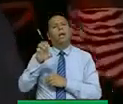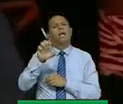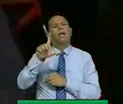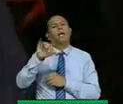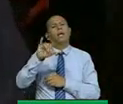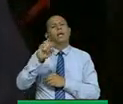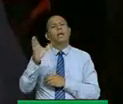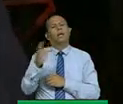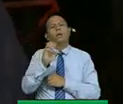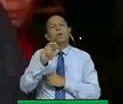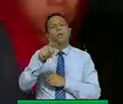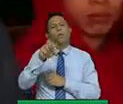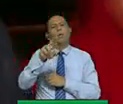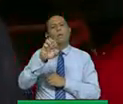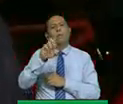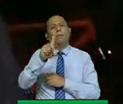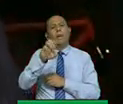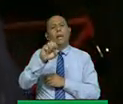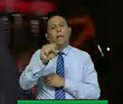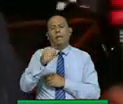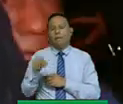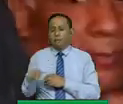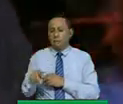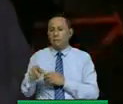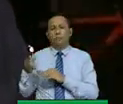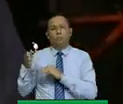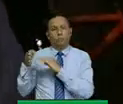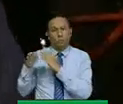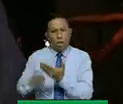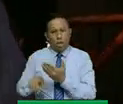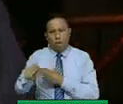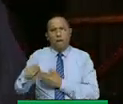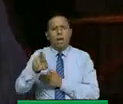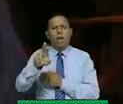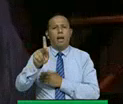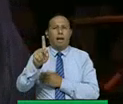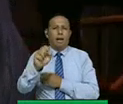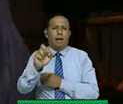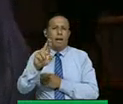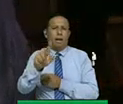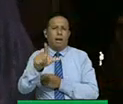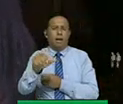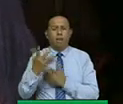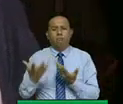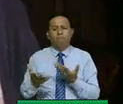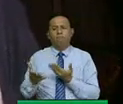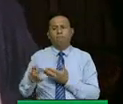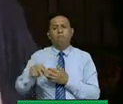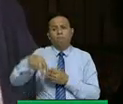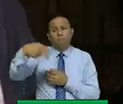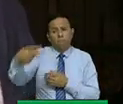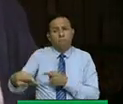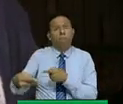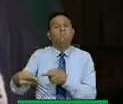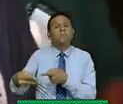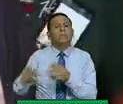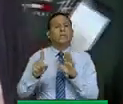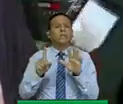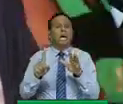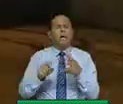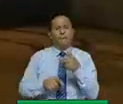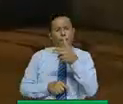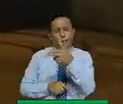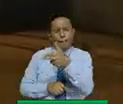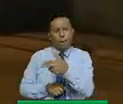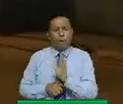Paredes Batallas y una persona herida, Carla Marín. 12 proyectiles, la persona herida tiene 6 proyectiles en el cuerpo. Hora y